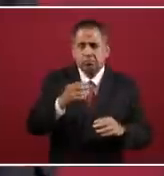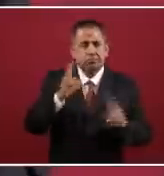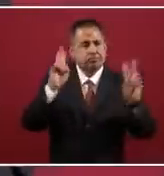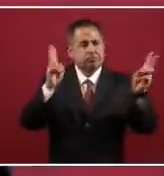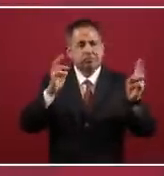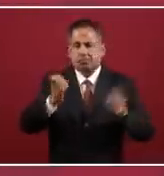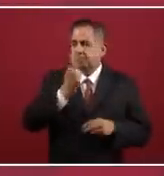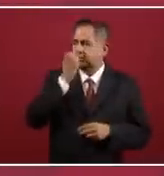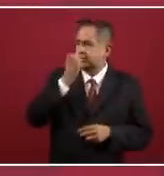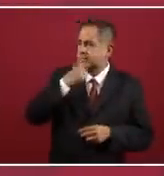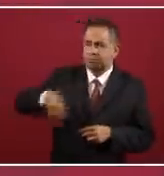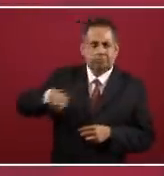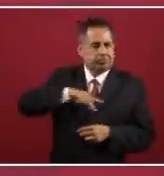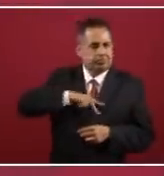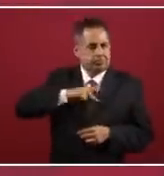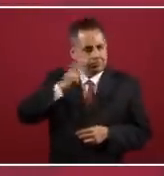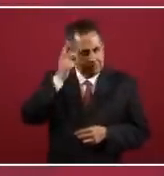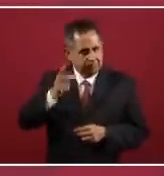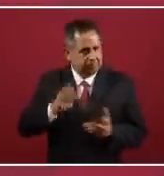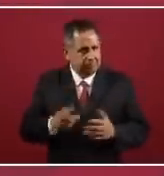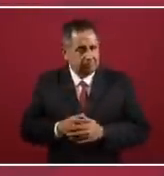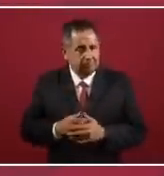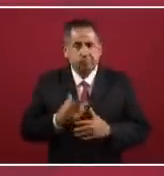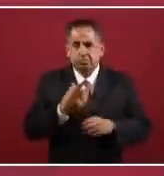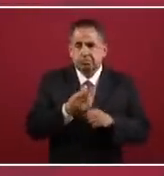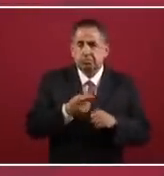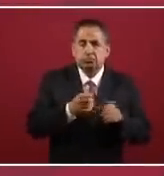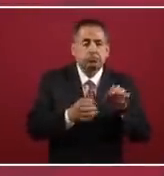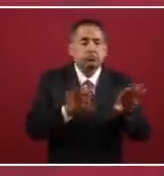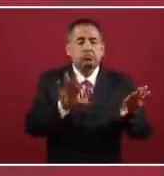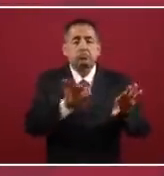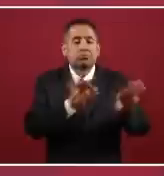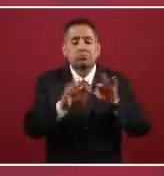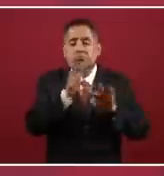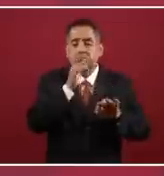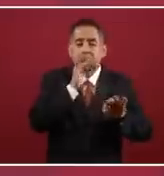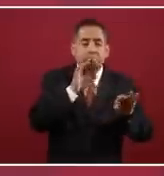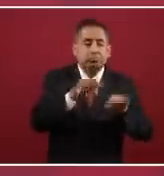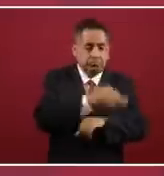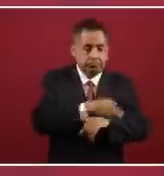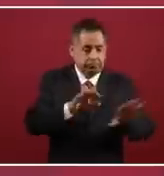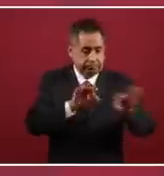Nuestra. Y se están creando comités de padres de familia,